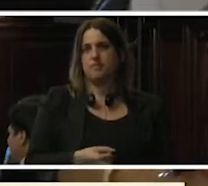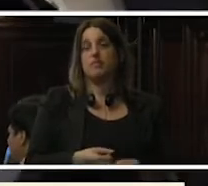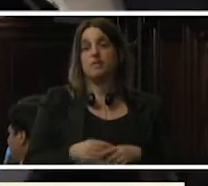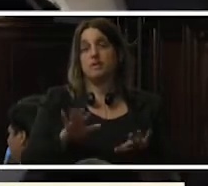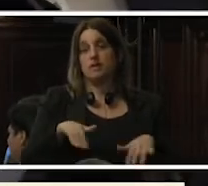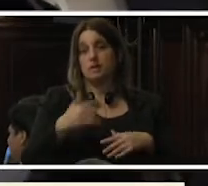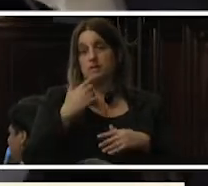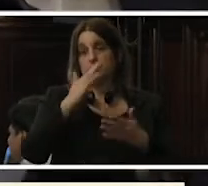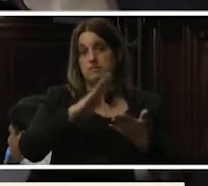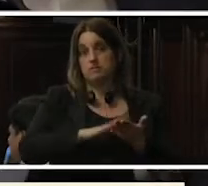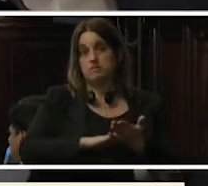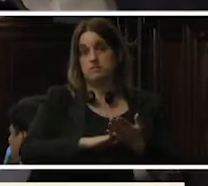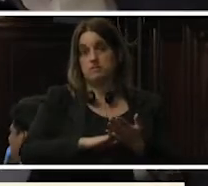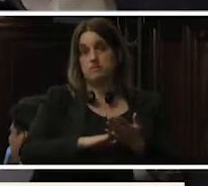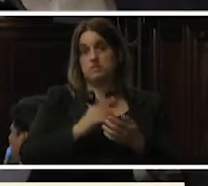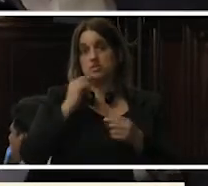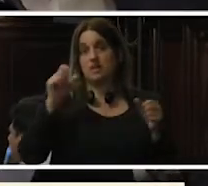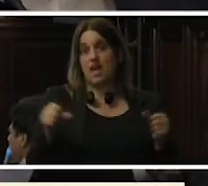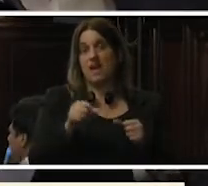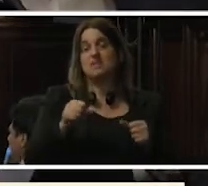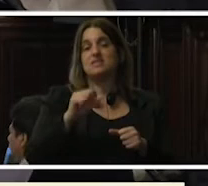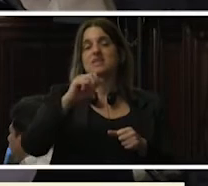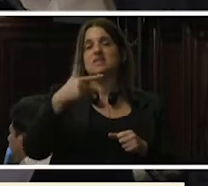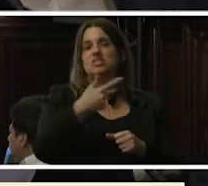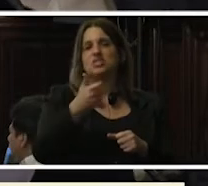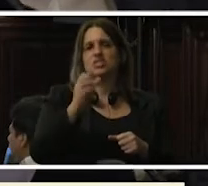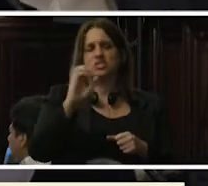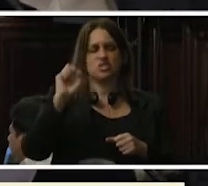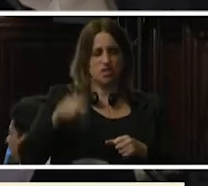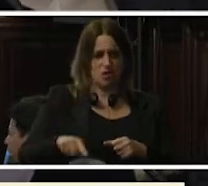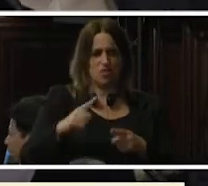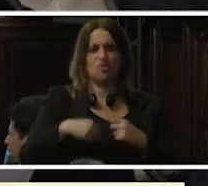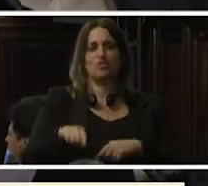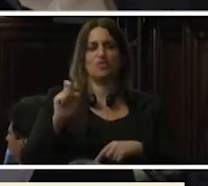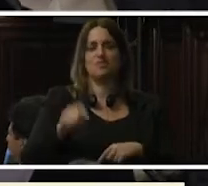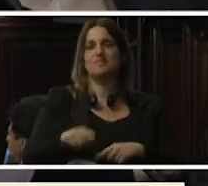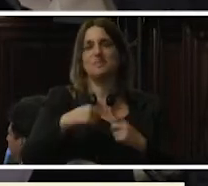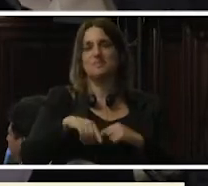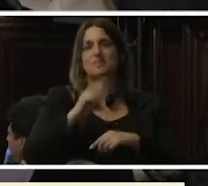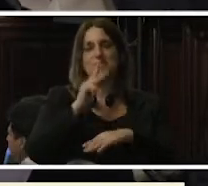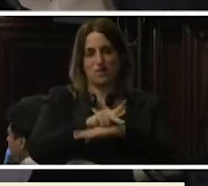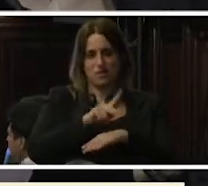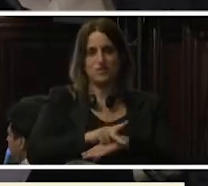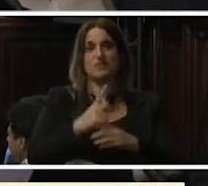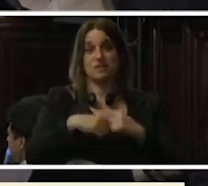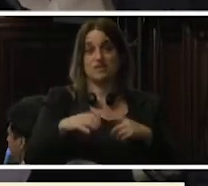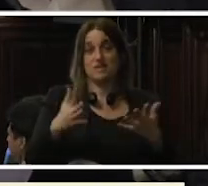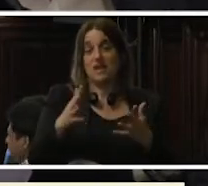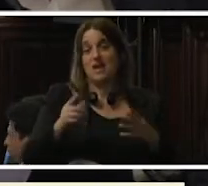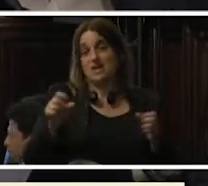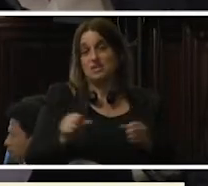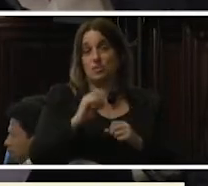Los Ayoreos Toto y Osode constituyen en el Chaco paraguayo el grupo local del pueblo ayoreo de contacto más reciente. Está conformado